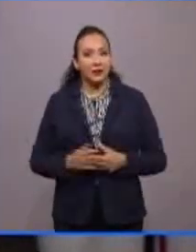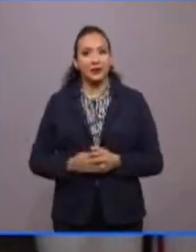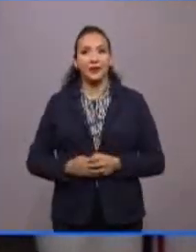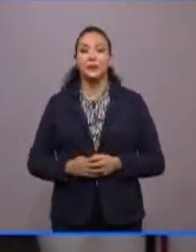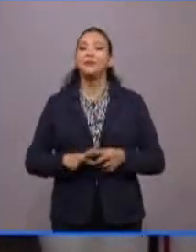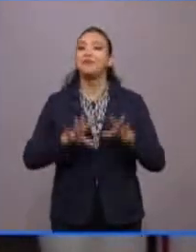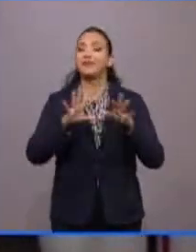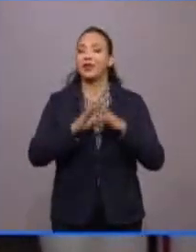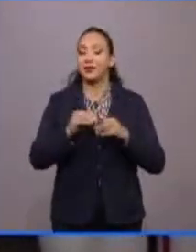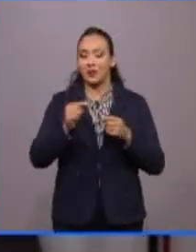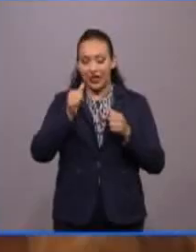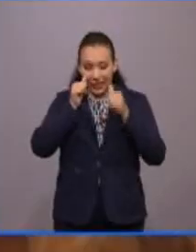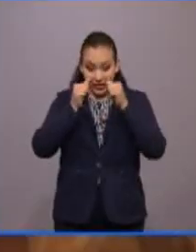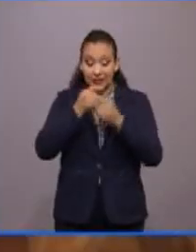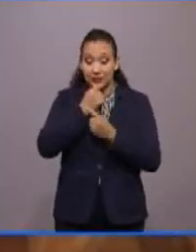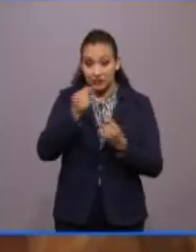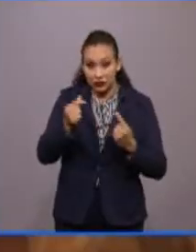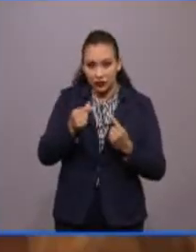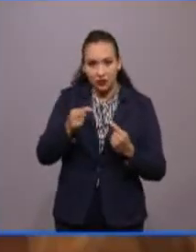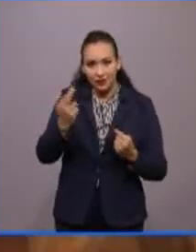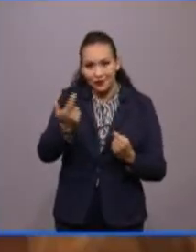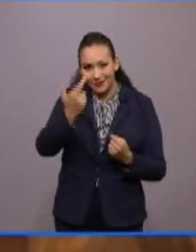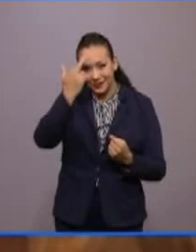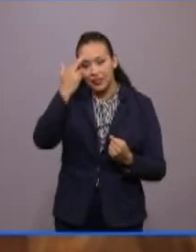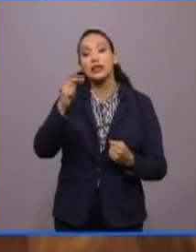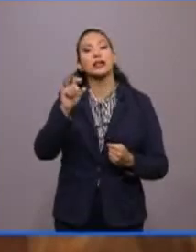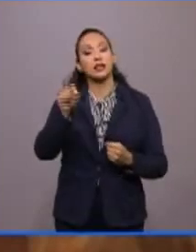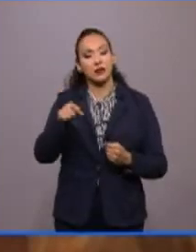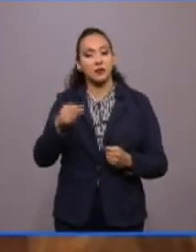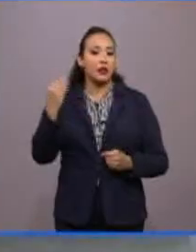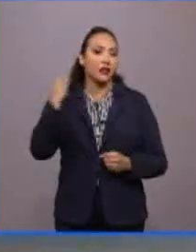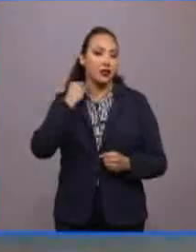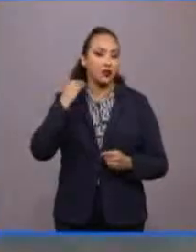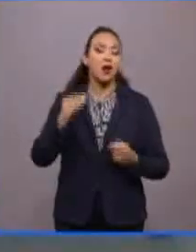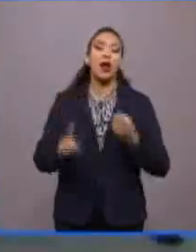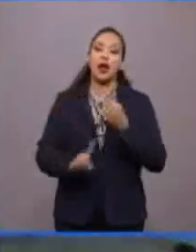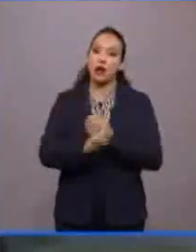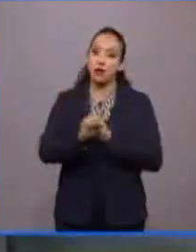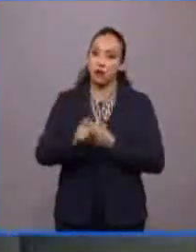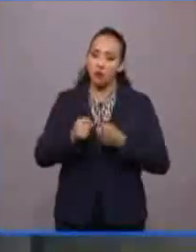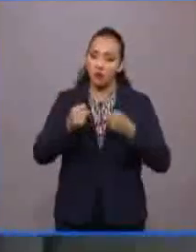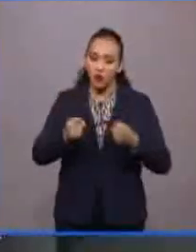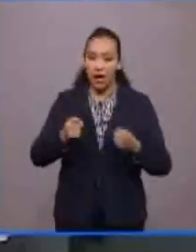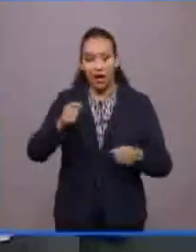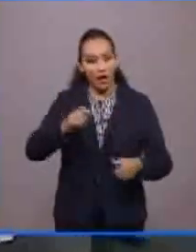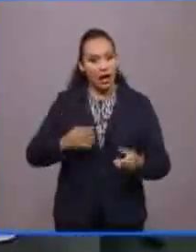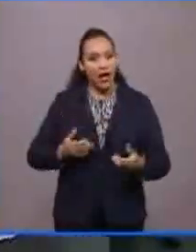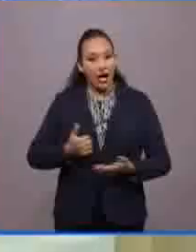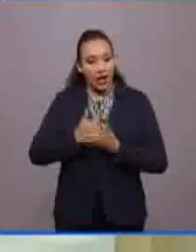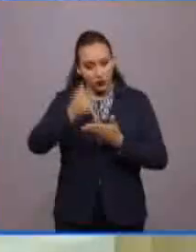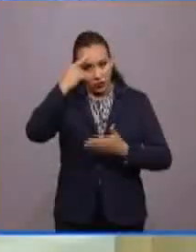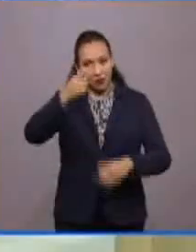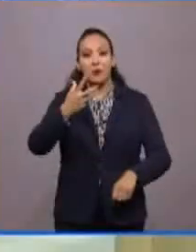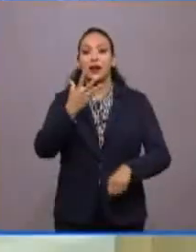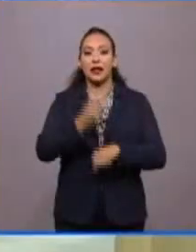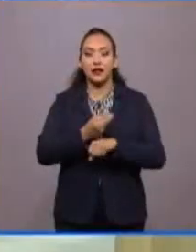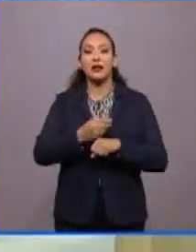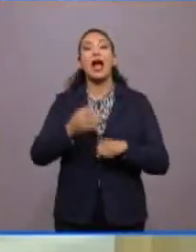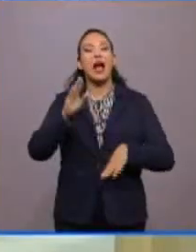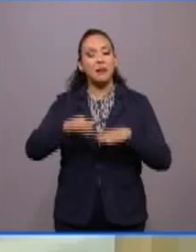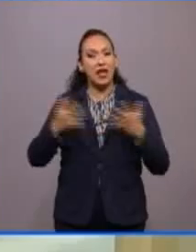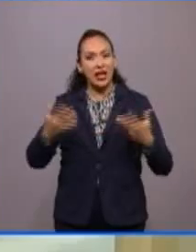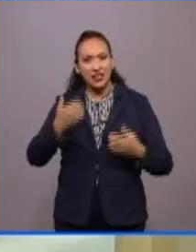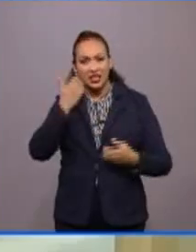sobre el interés superior de la niñez, también resaltó la participación de los abogados litigantes y su interés porque los juicios se alarguen,